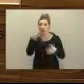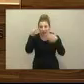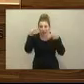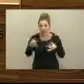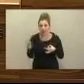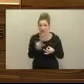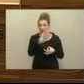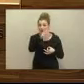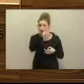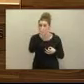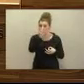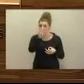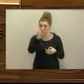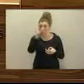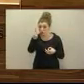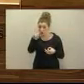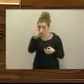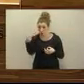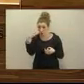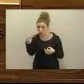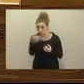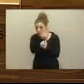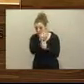141 euros no lo hacen posible.